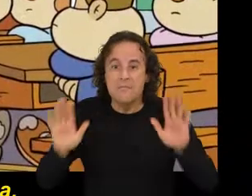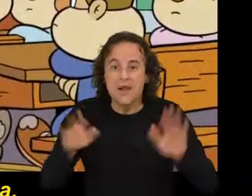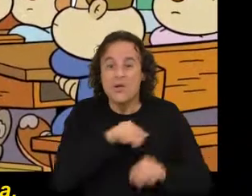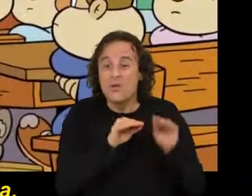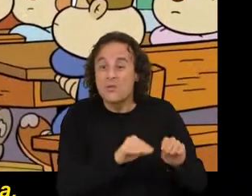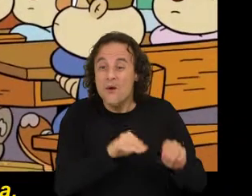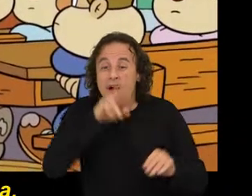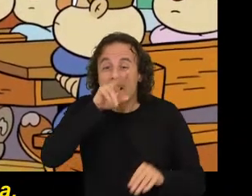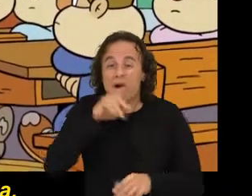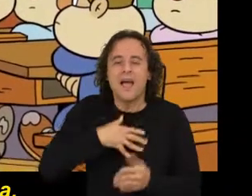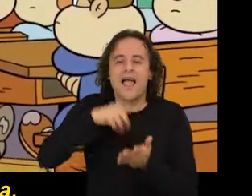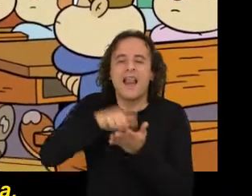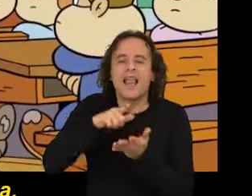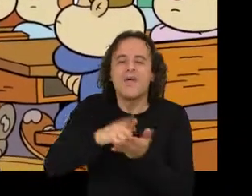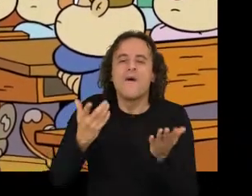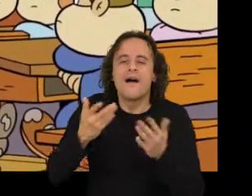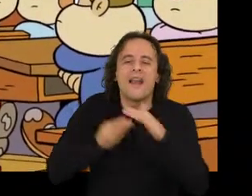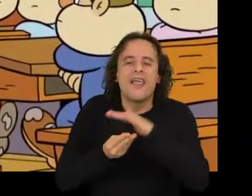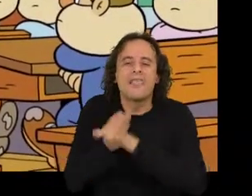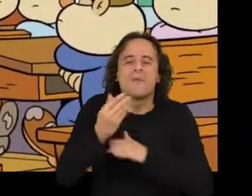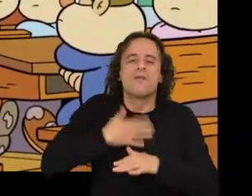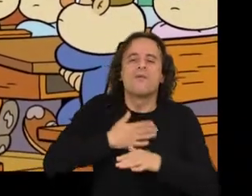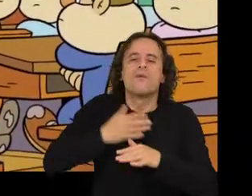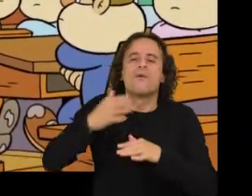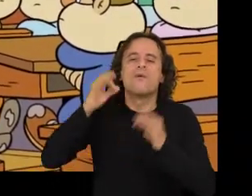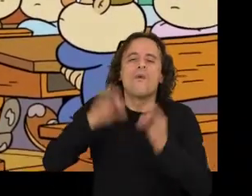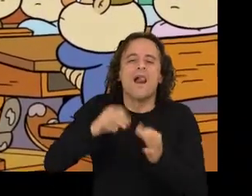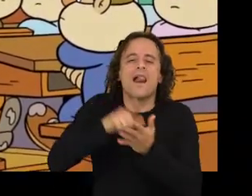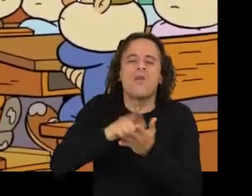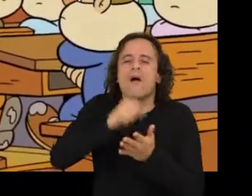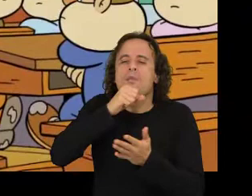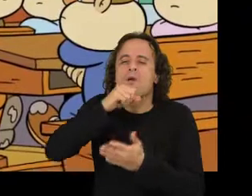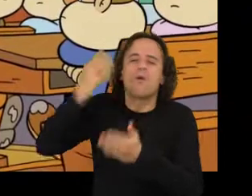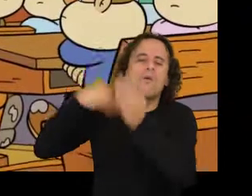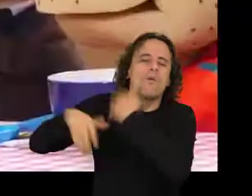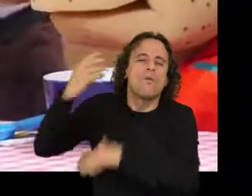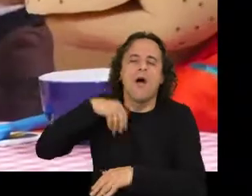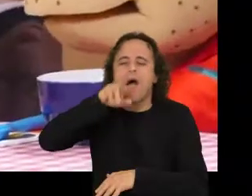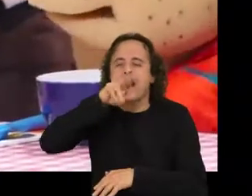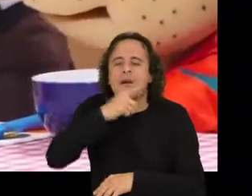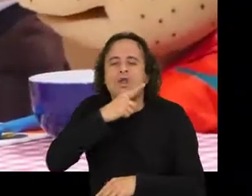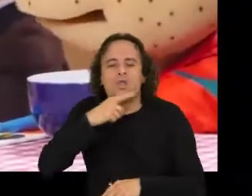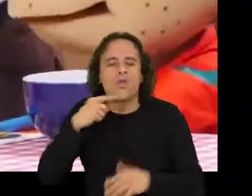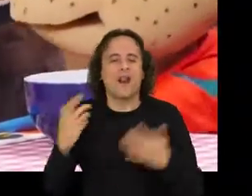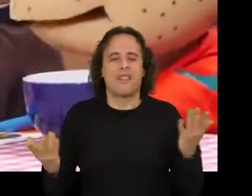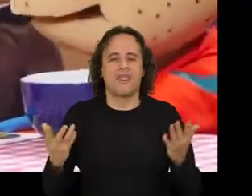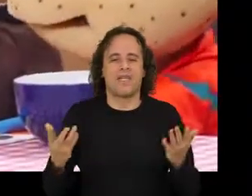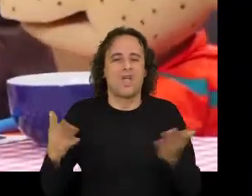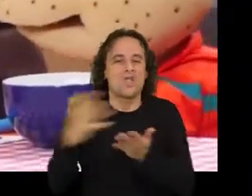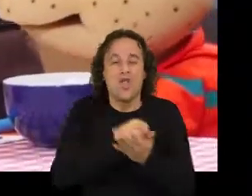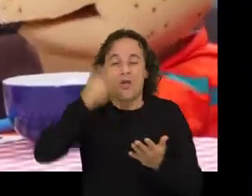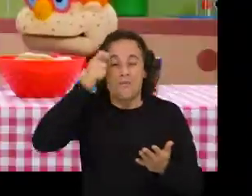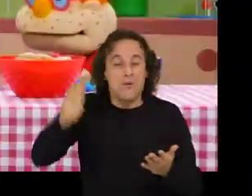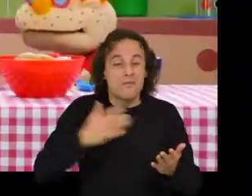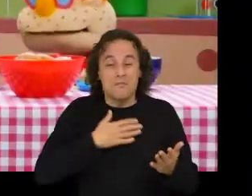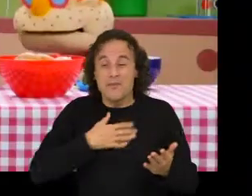dulce lengua de su tierra nativa, en la lengua en la que hablaron sus abuelos. Na miña aldea falamos